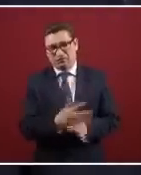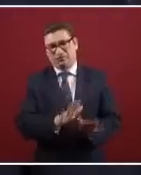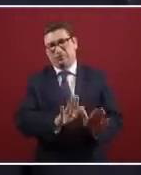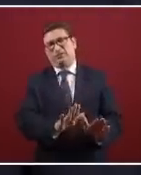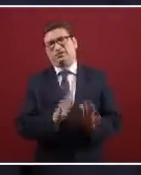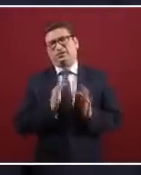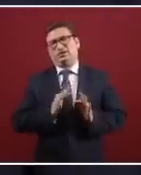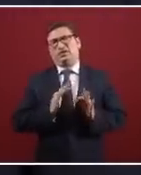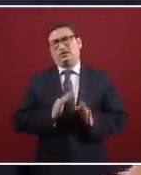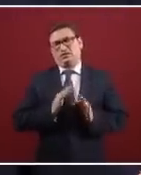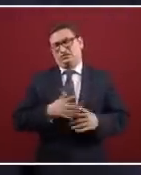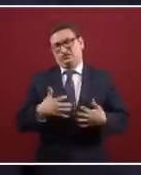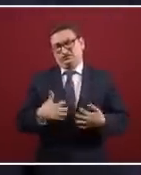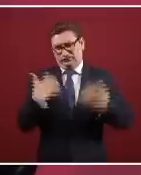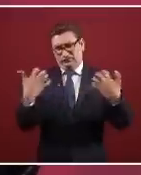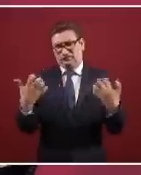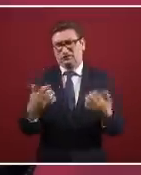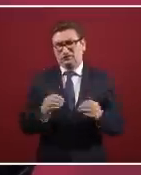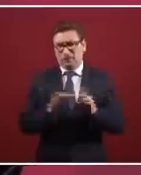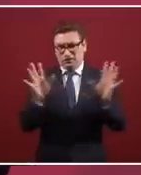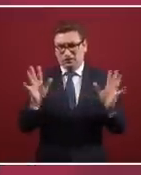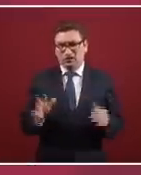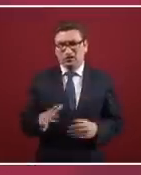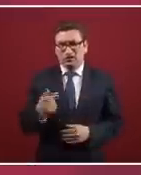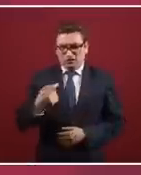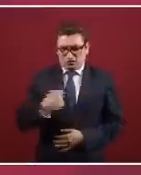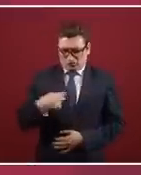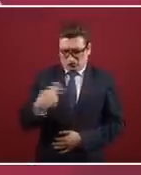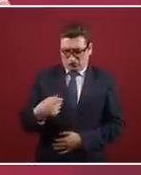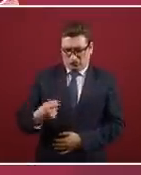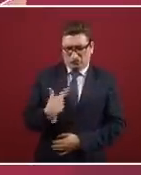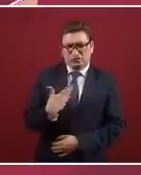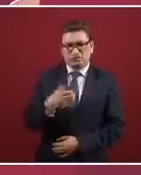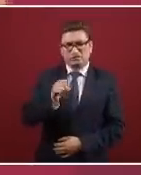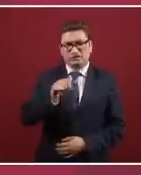Espérate, eso sí calienta, o sea, no soy Salinas.